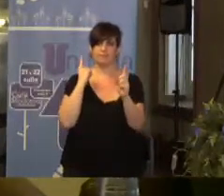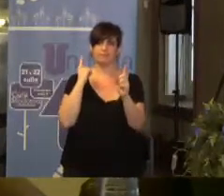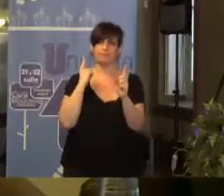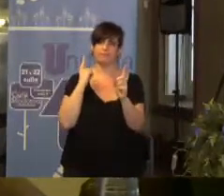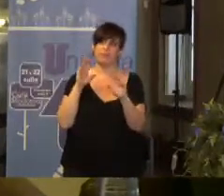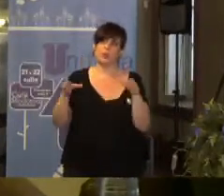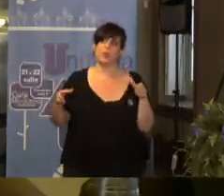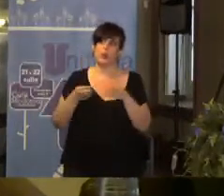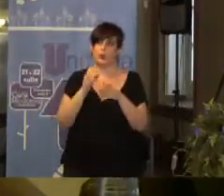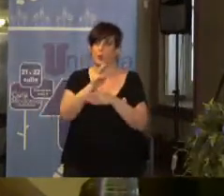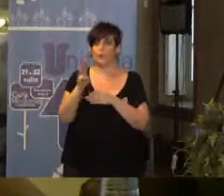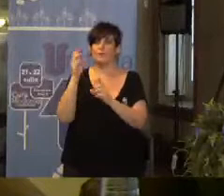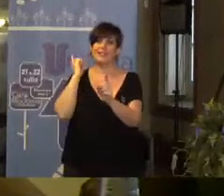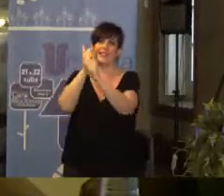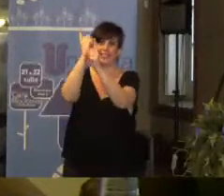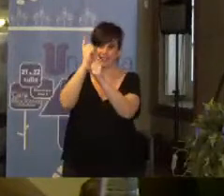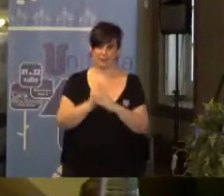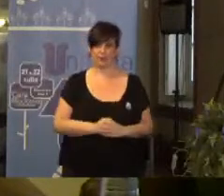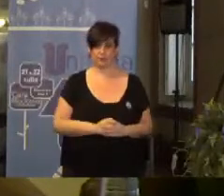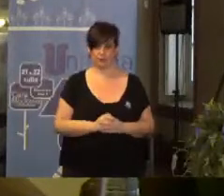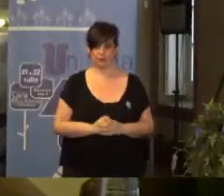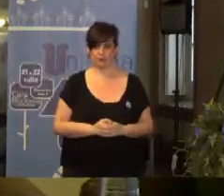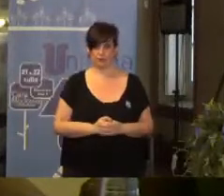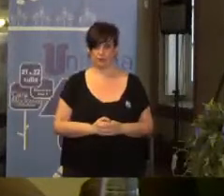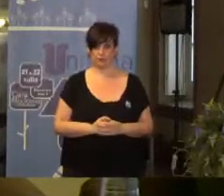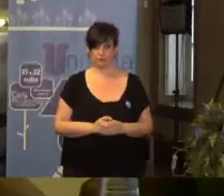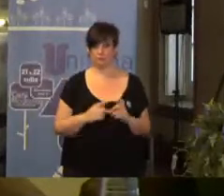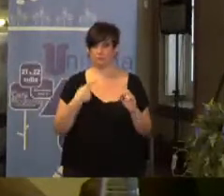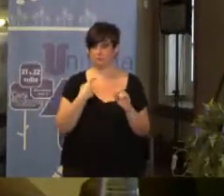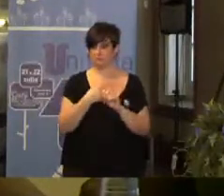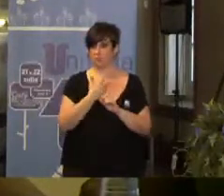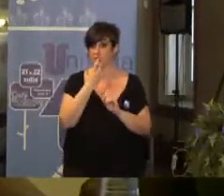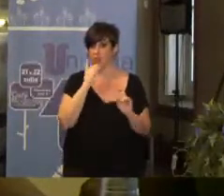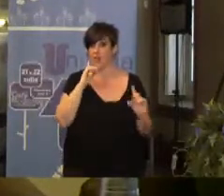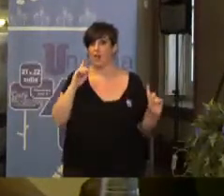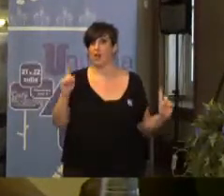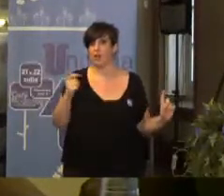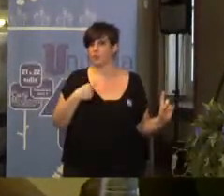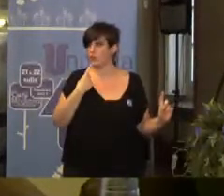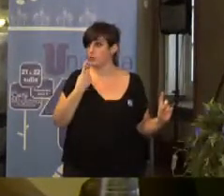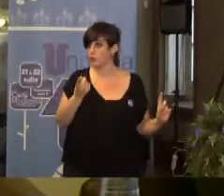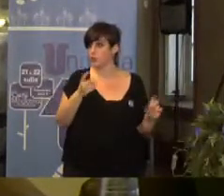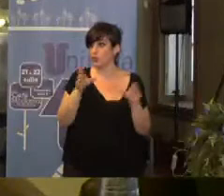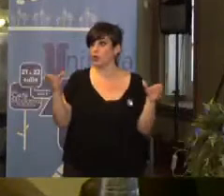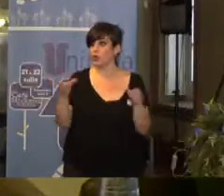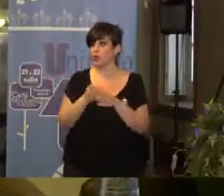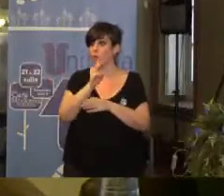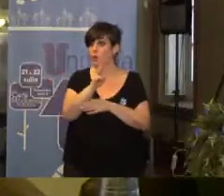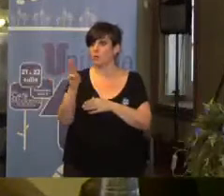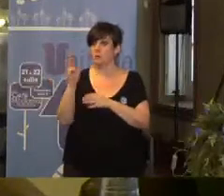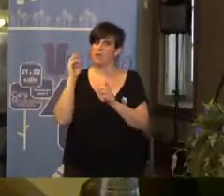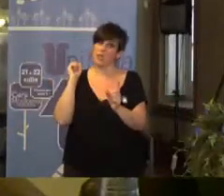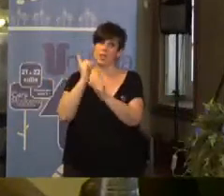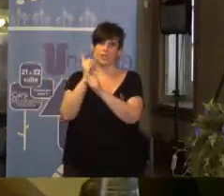Partido Popular. E cando eu digo que un rechazo ao Partido Popular, é dicir, bueno,